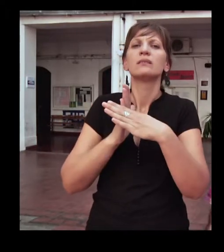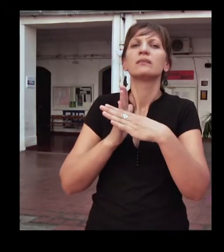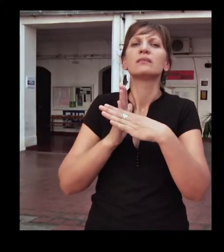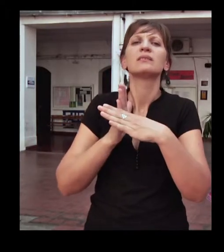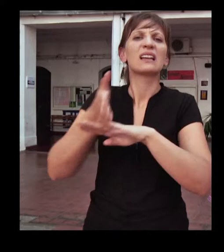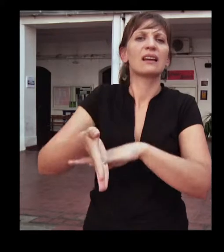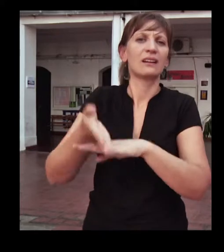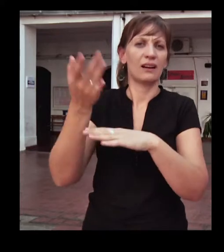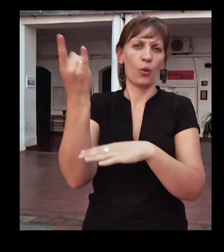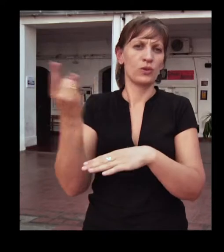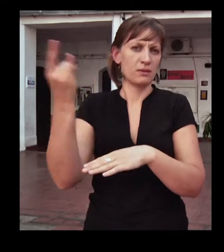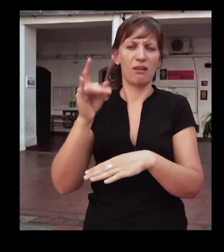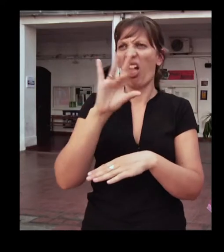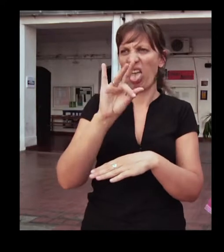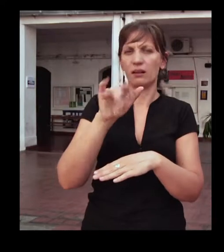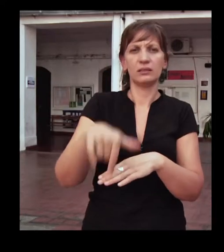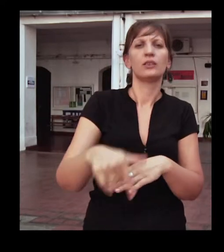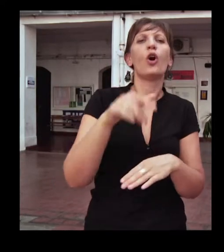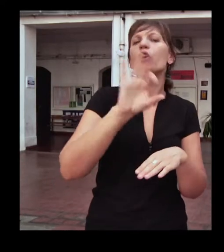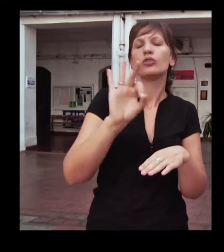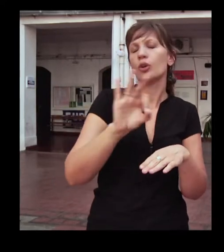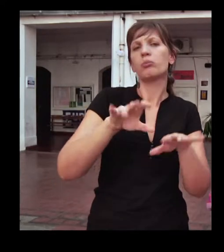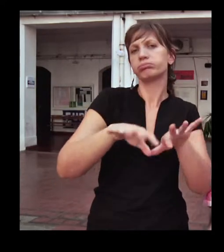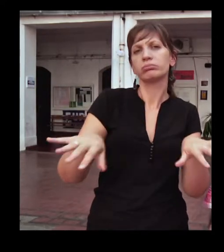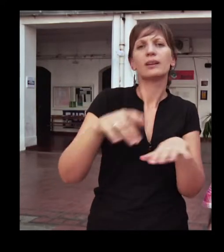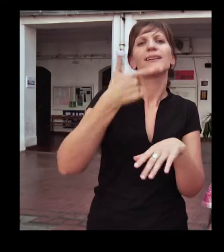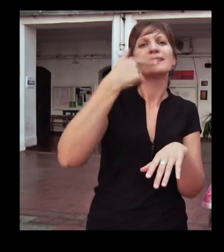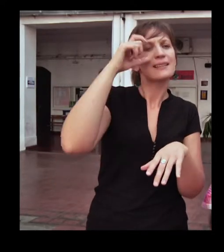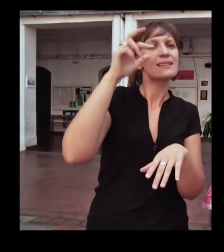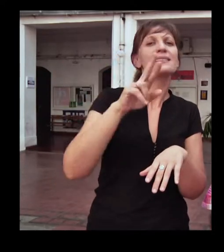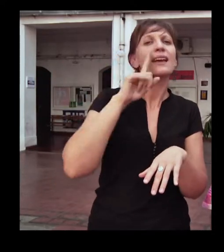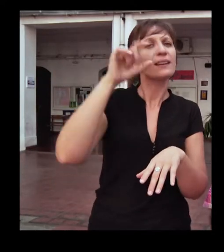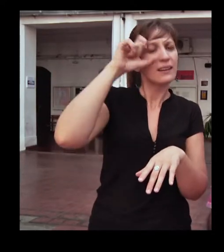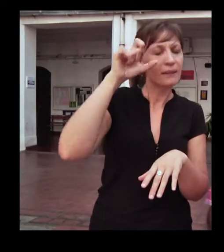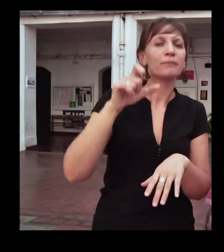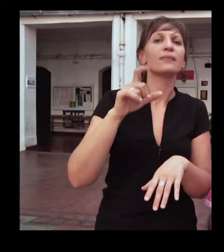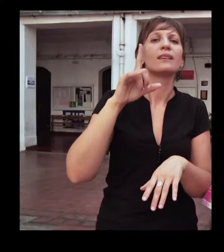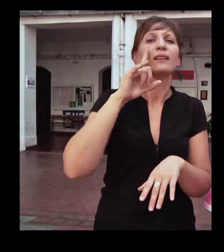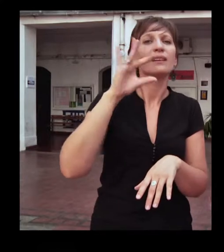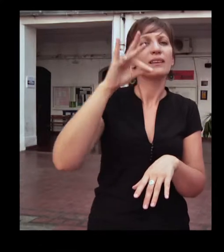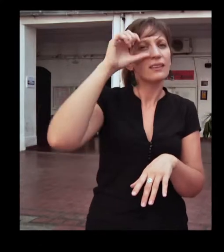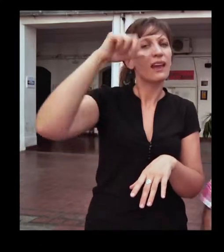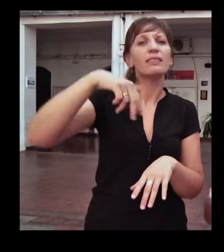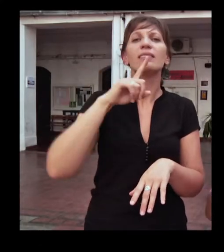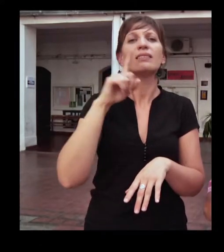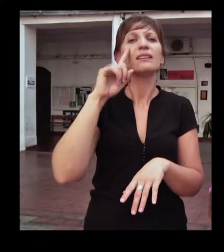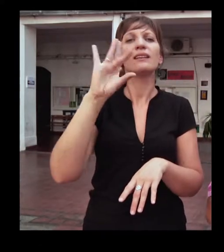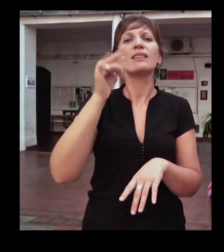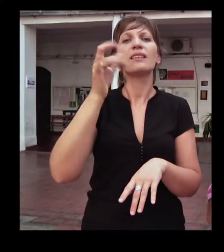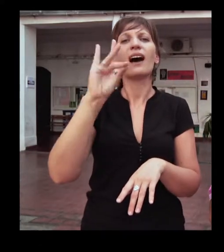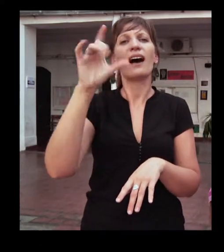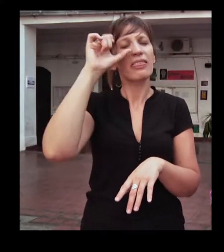y pongan por ejemplo sordos serie identidades sordos en youtube y ahí aparecen todos capítulos